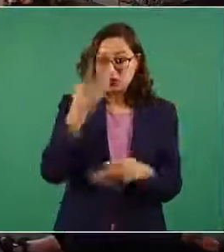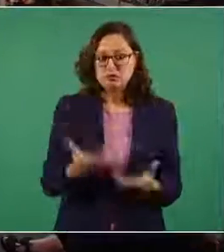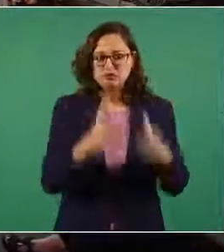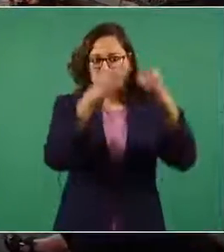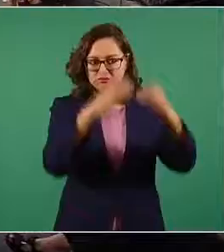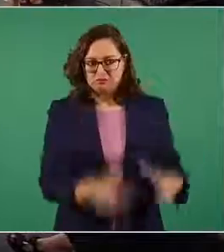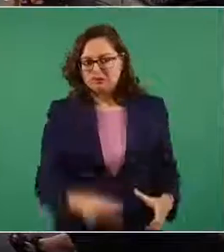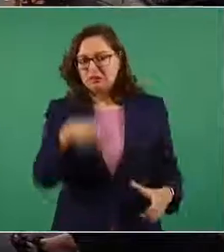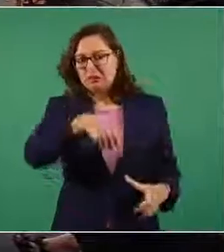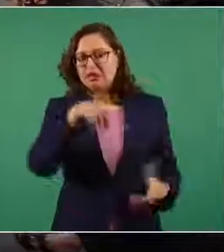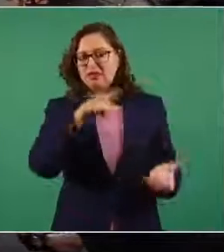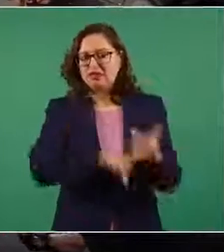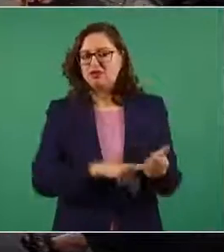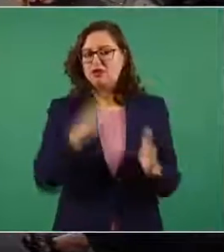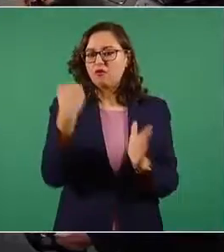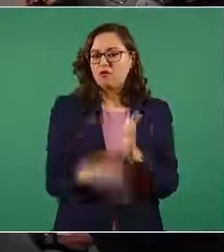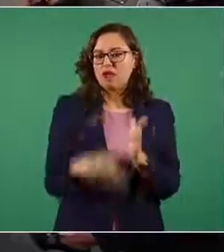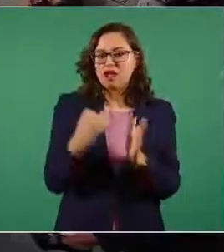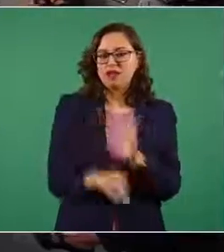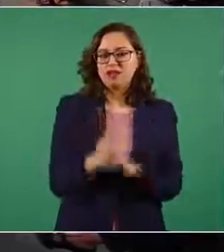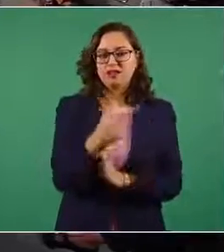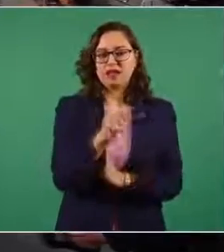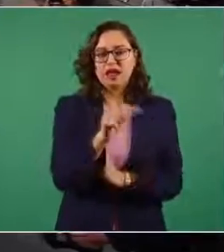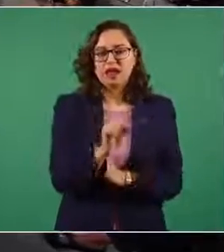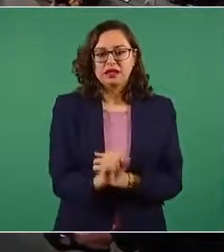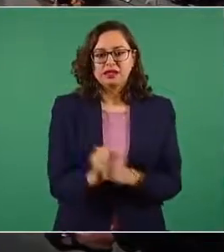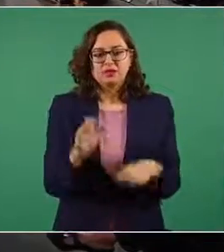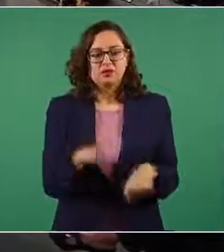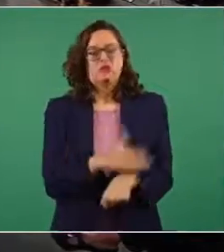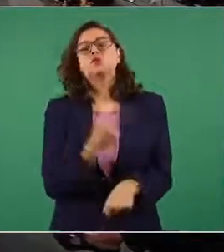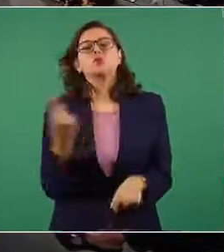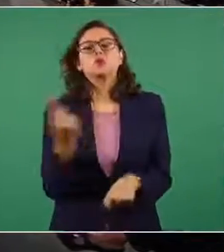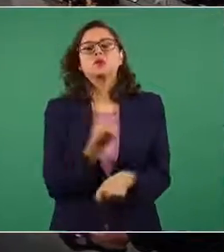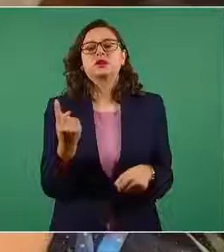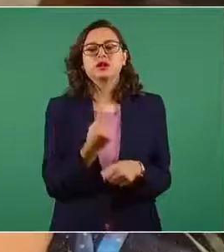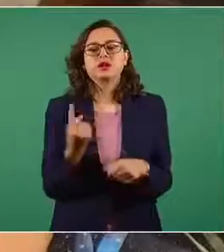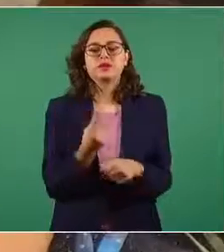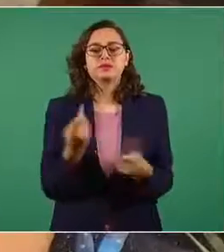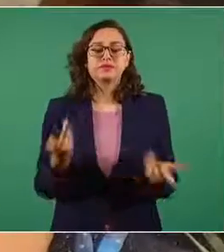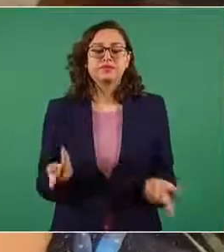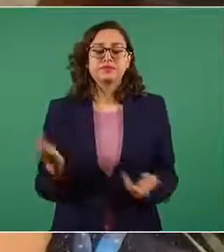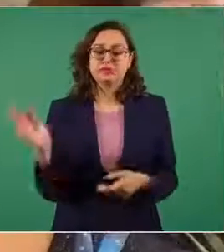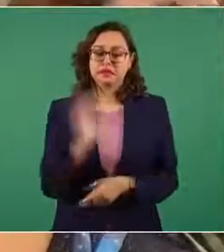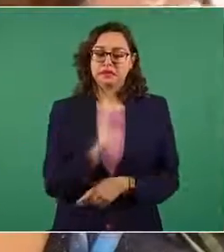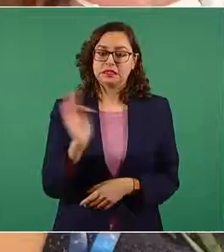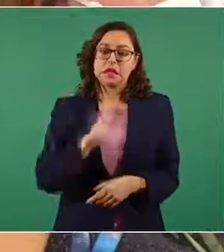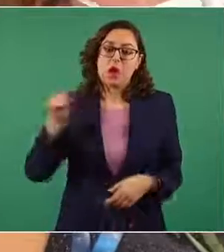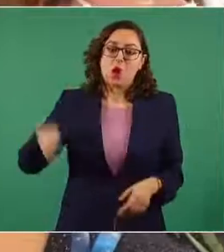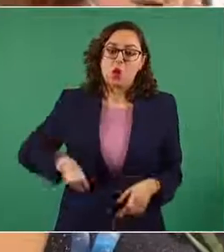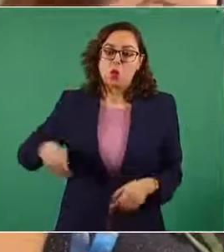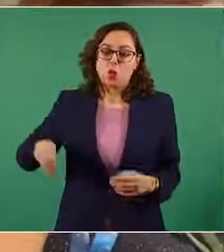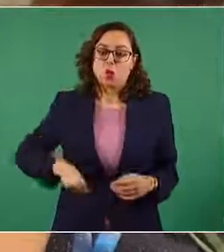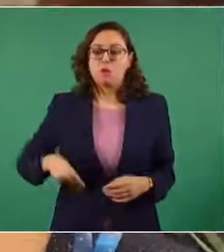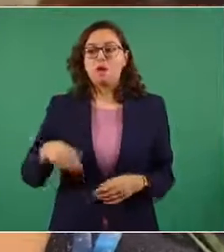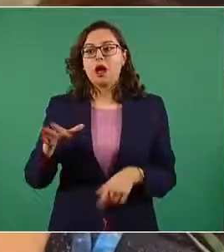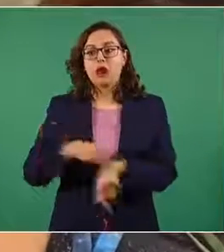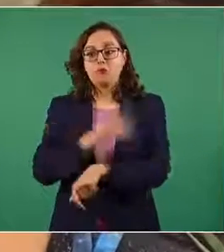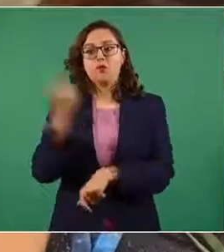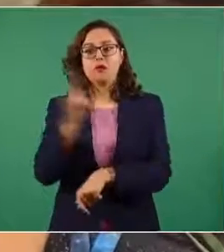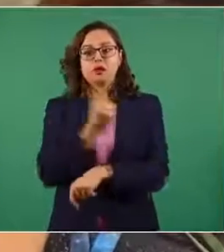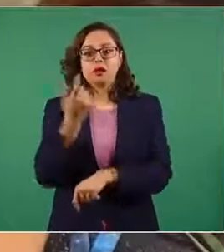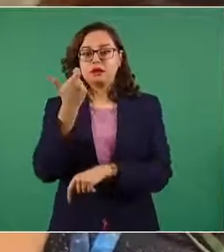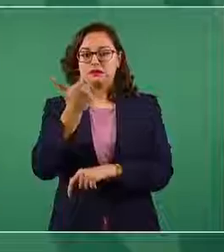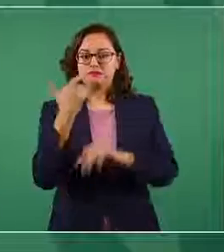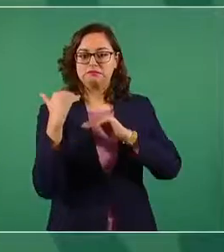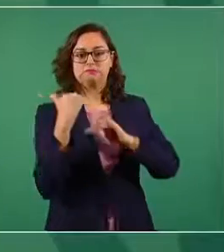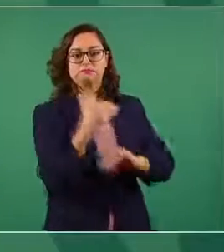ordeñados y si considera que pudiera ser una consecuencia indirecta de este tope que pusieron a los precios en el gas LP,